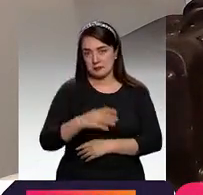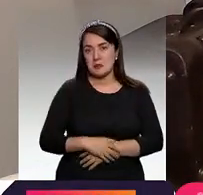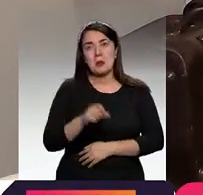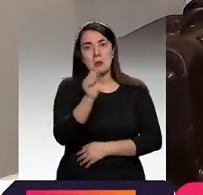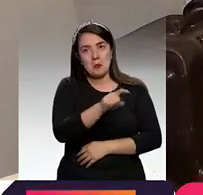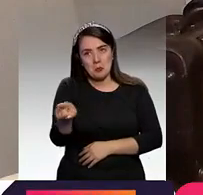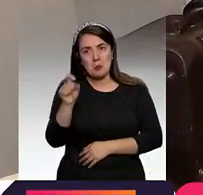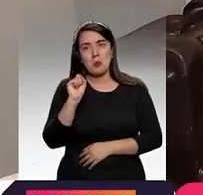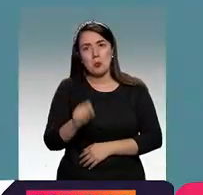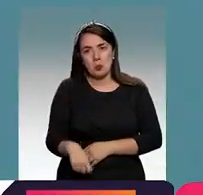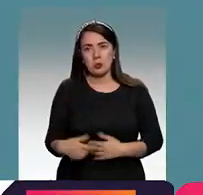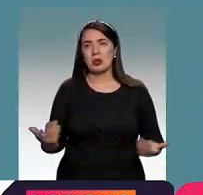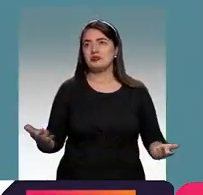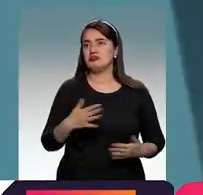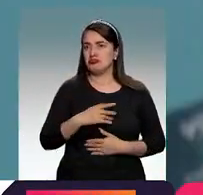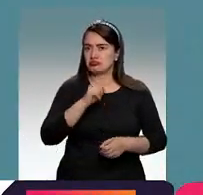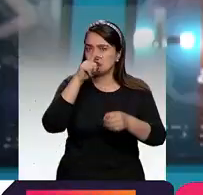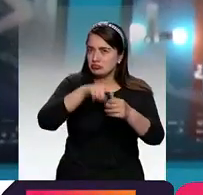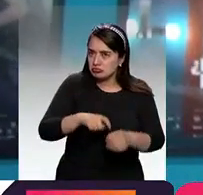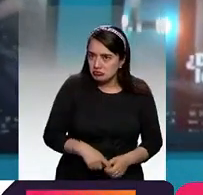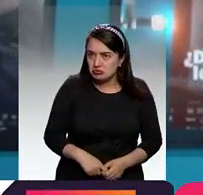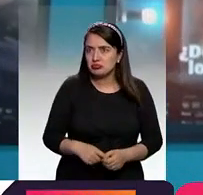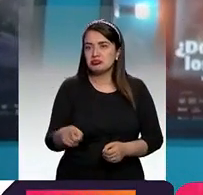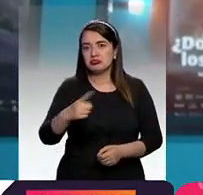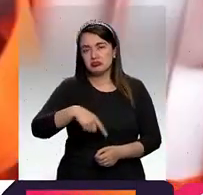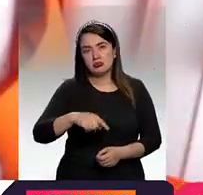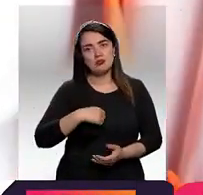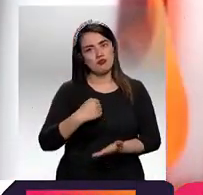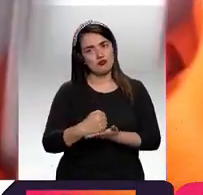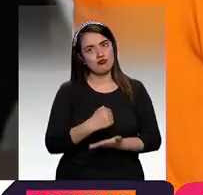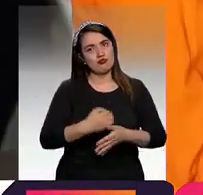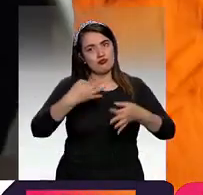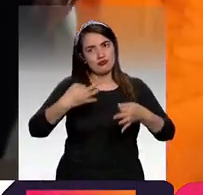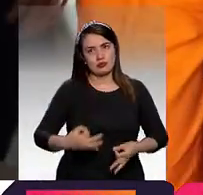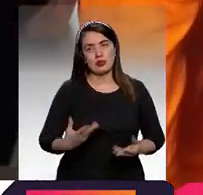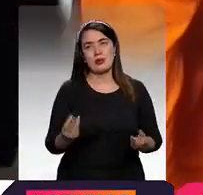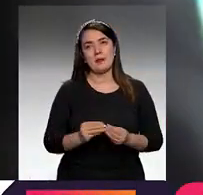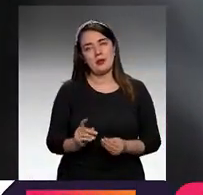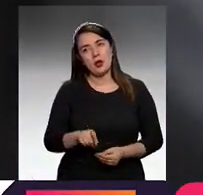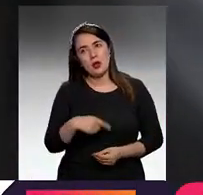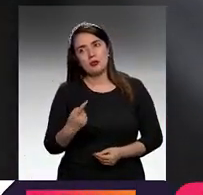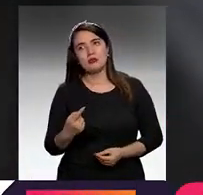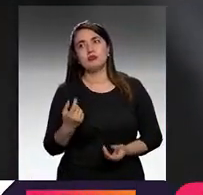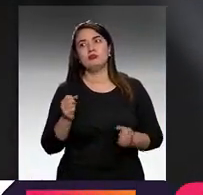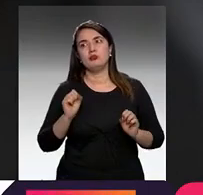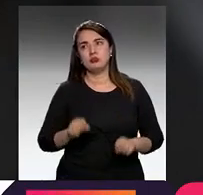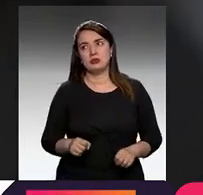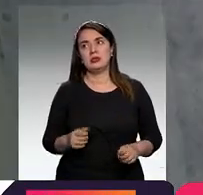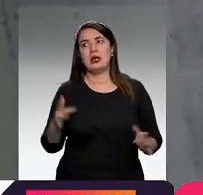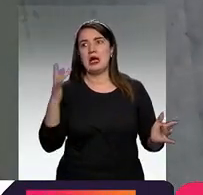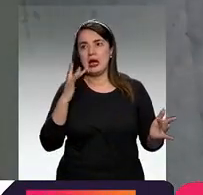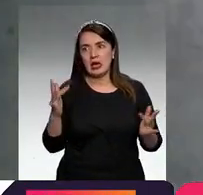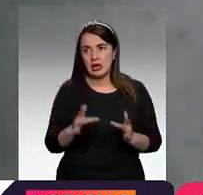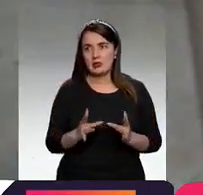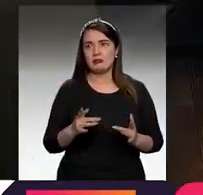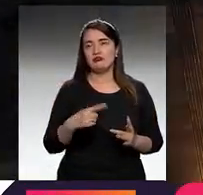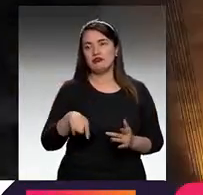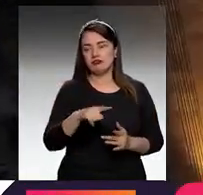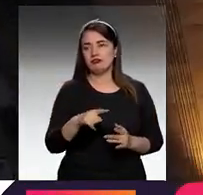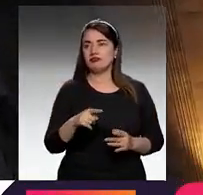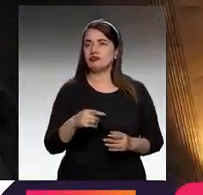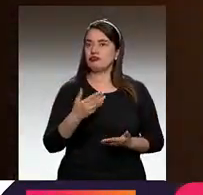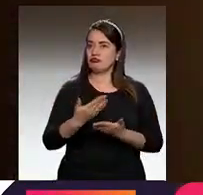se podrá inscribir para tener su acreditación, pero también tenemos, digamos, la posibilidad de que